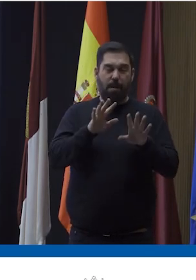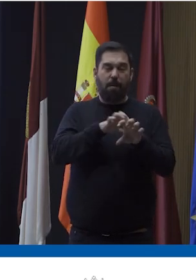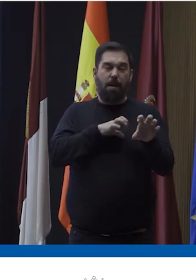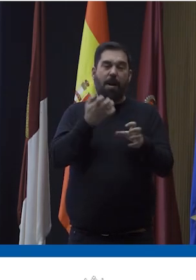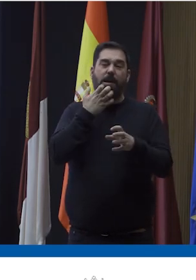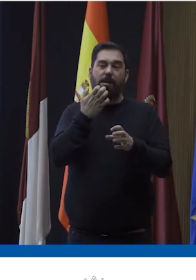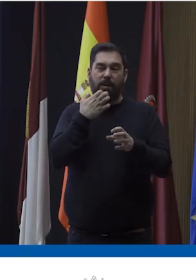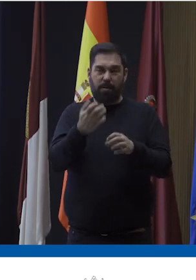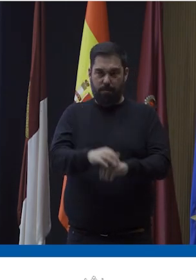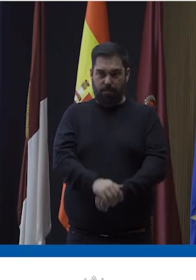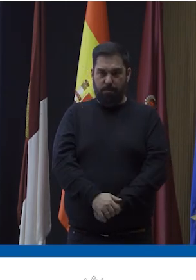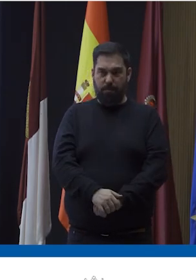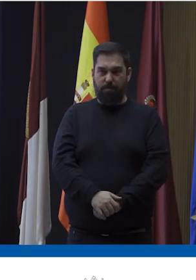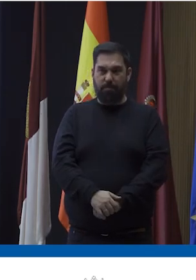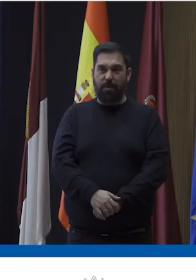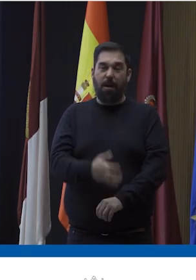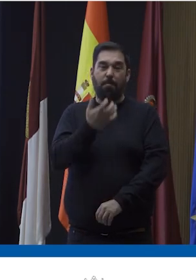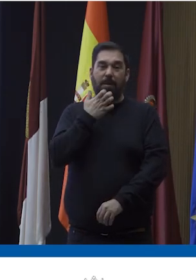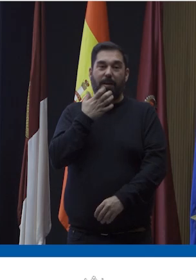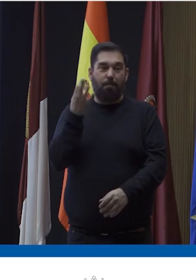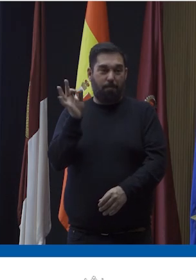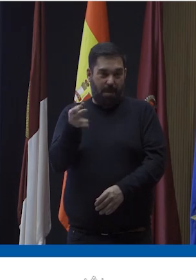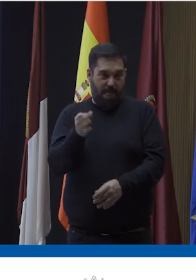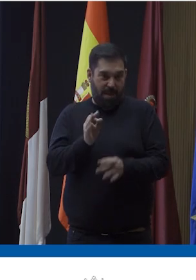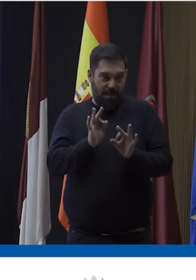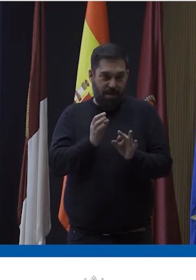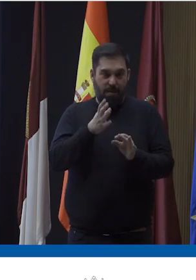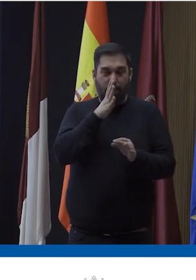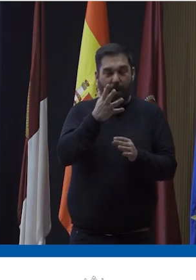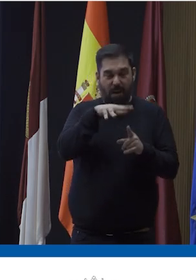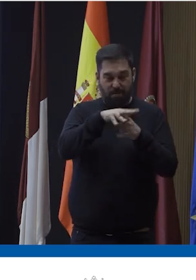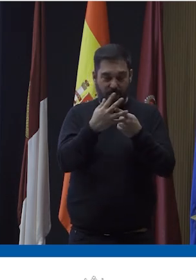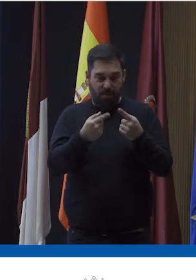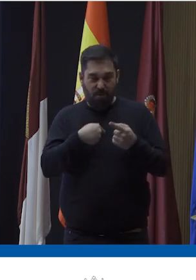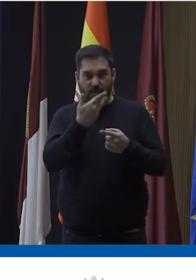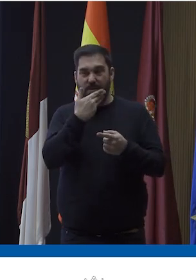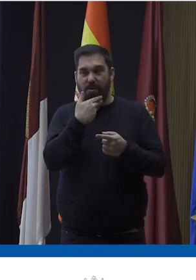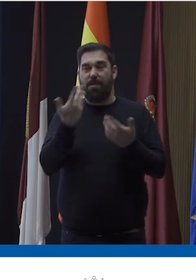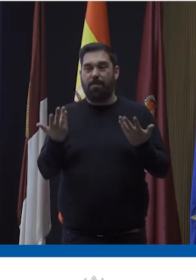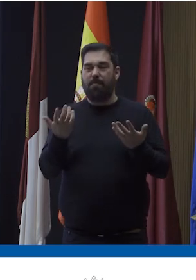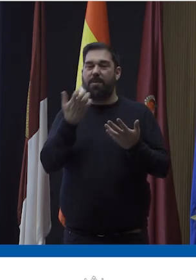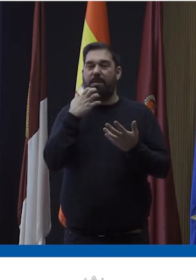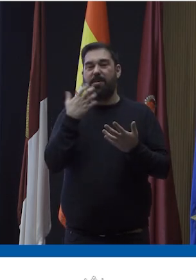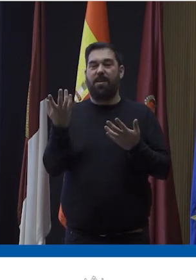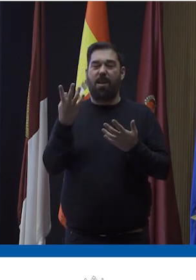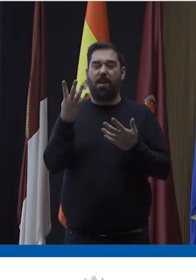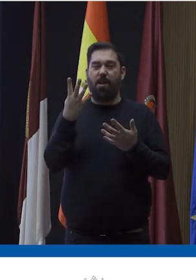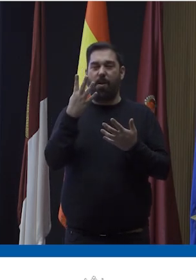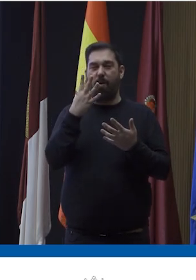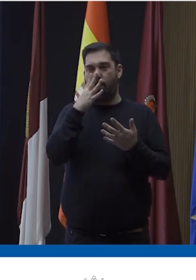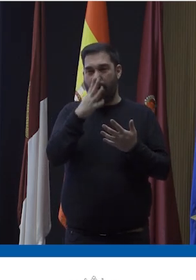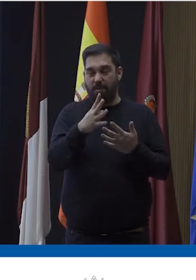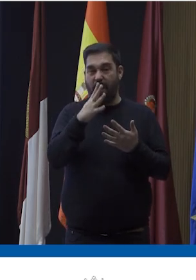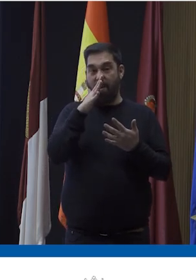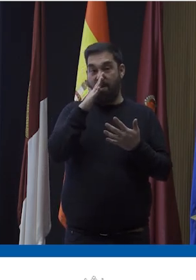si, por ejemplo, yo siempre, esto que es verdad, o sea, porque por casos que he tenido, si ya viene un pesario de 4 o 5 años de evolución, el tejido